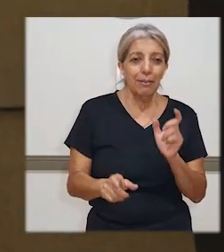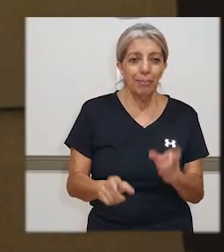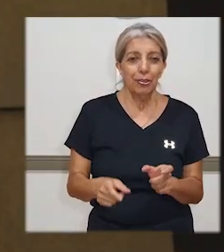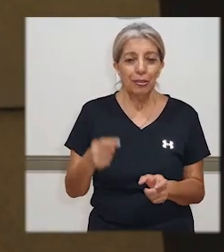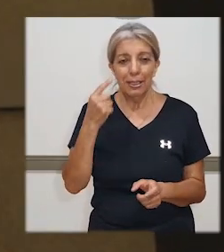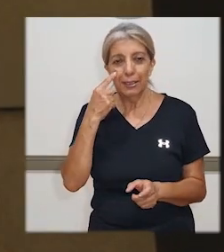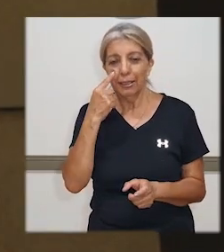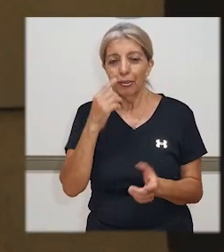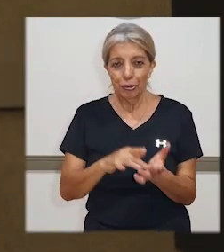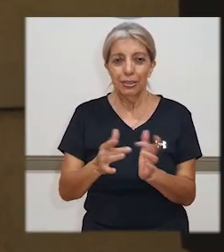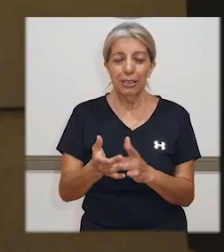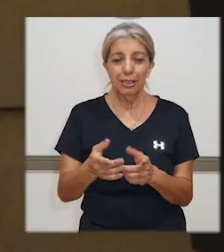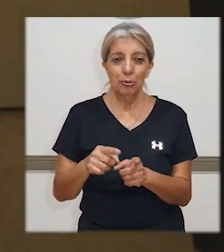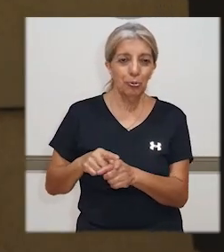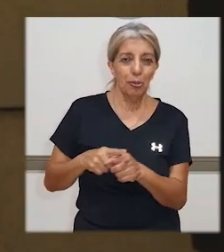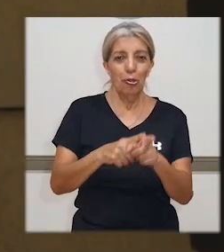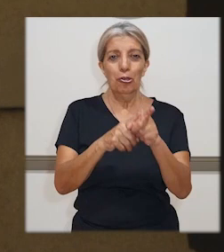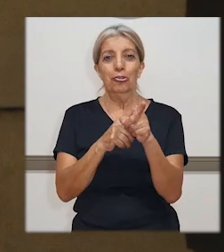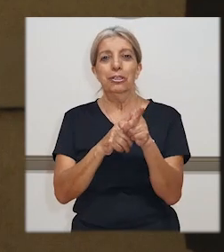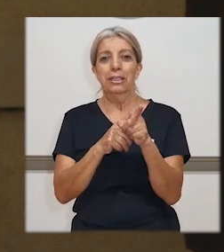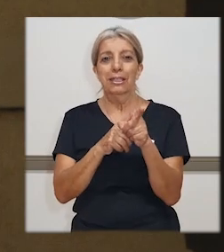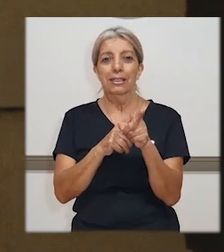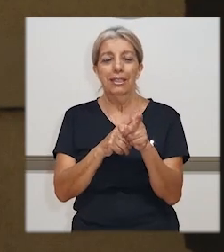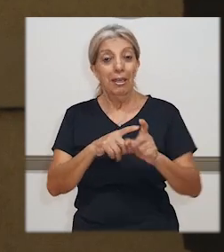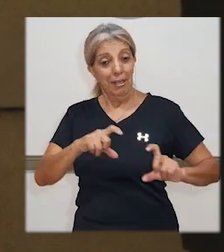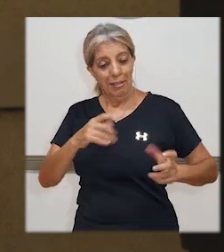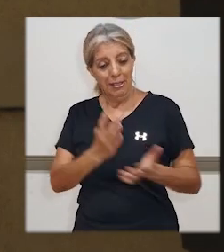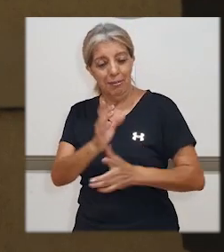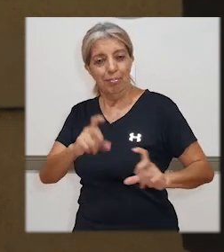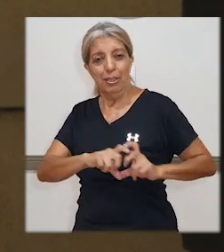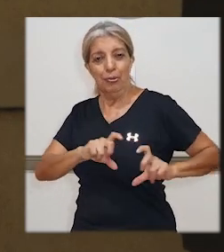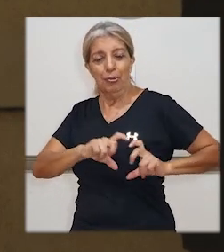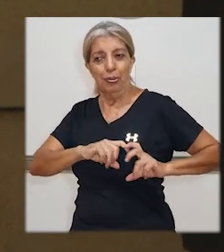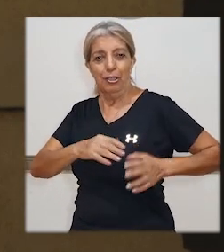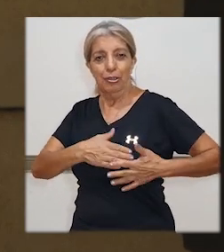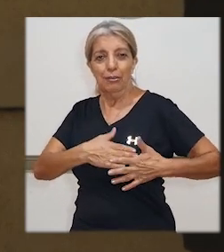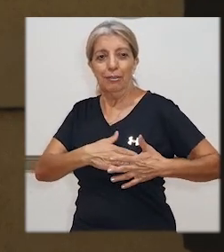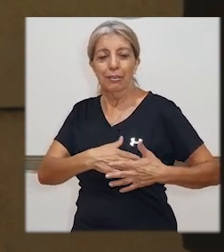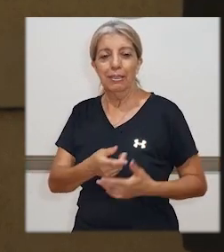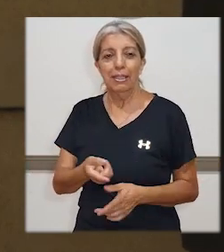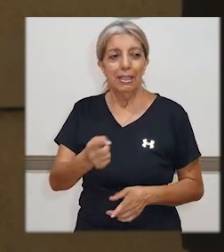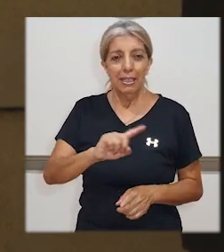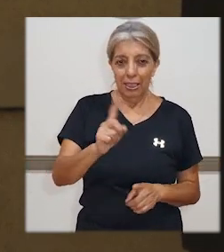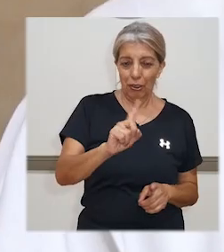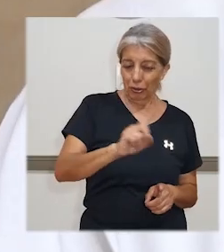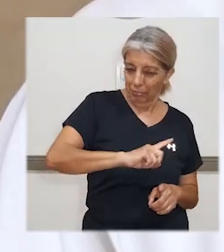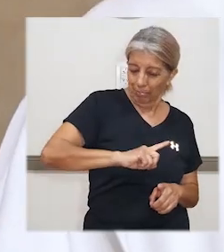voz. Nunca seguirán a un extraño, sino que huirán de él, porque no conocen su